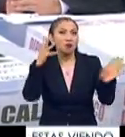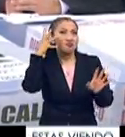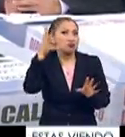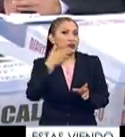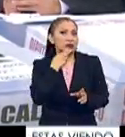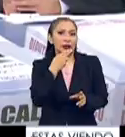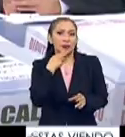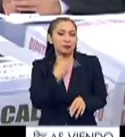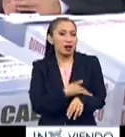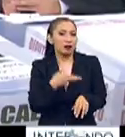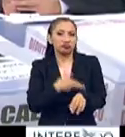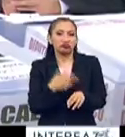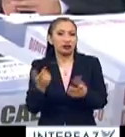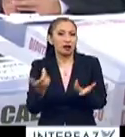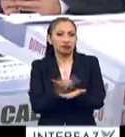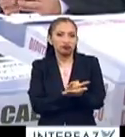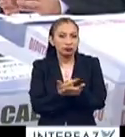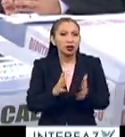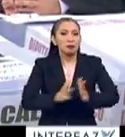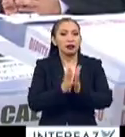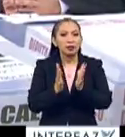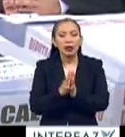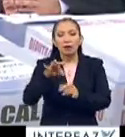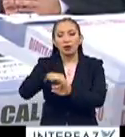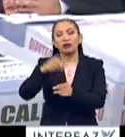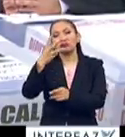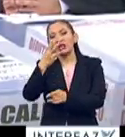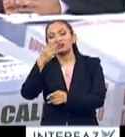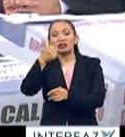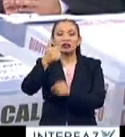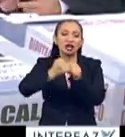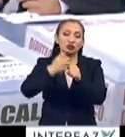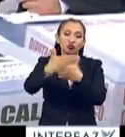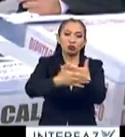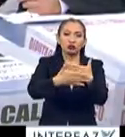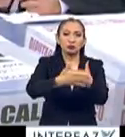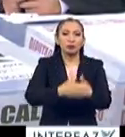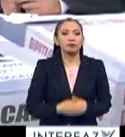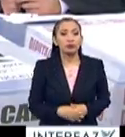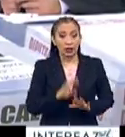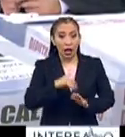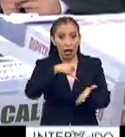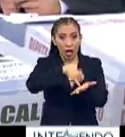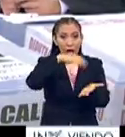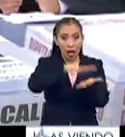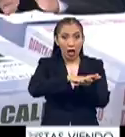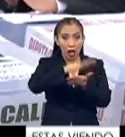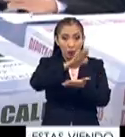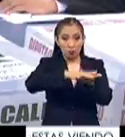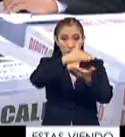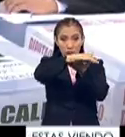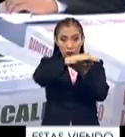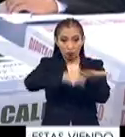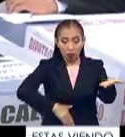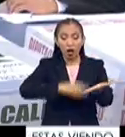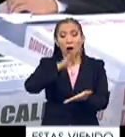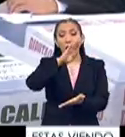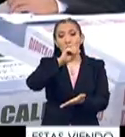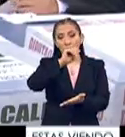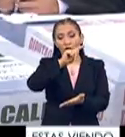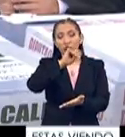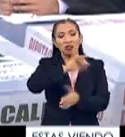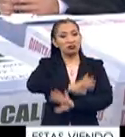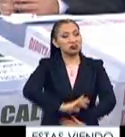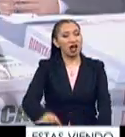sirven para procesos de presupuesto participativo y elecciones de 3 o 6 años que vengan. ¿Ya se mandaron a imprimir las boletas? ¿Las